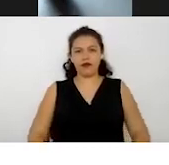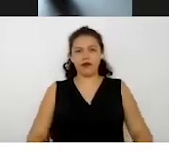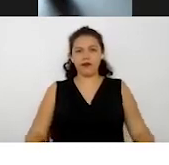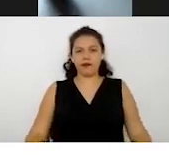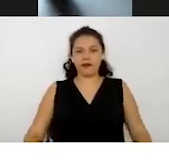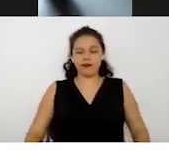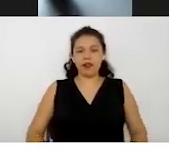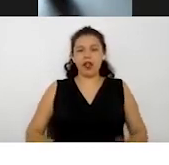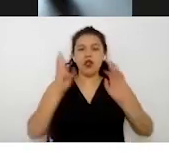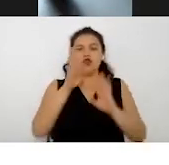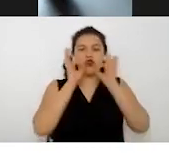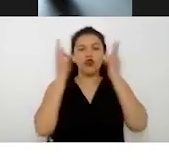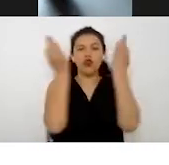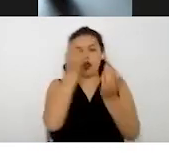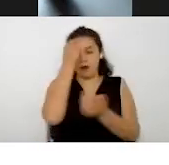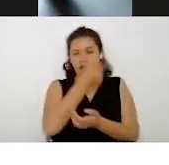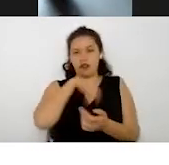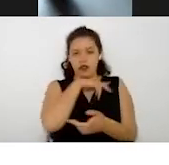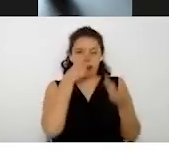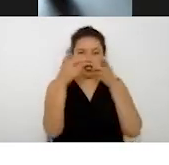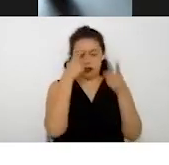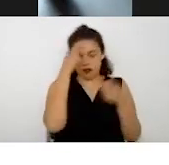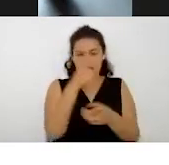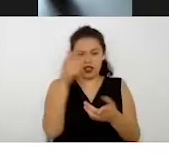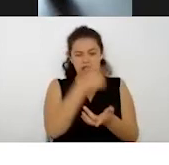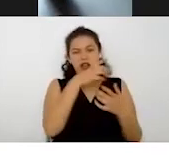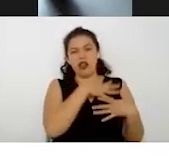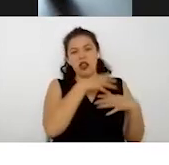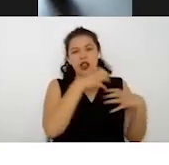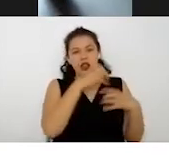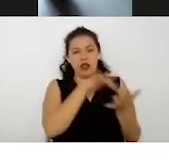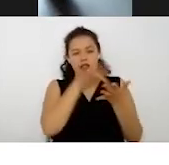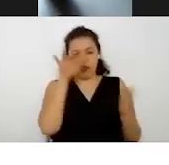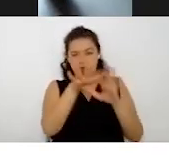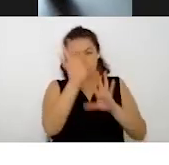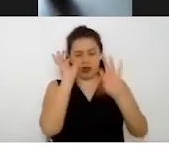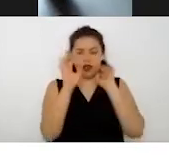Había dos formas que habíamos comentado para poder localizar el pulso en el cuello.